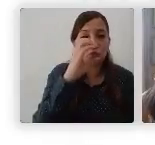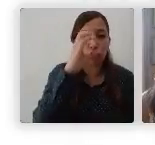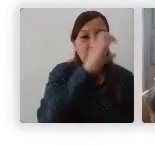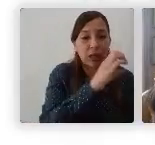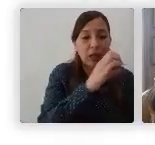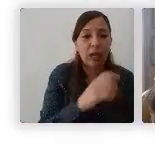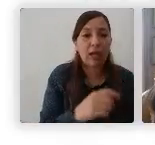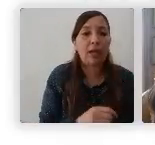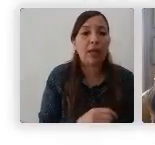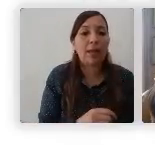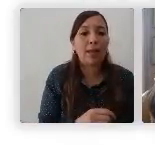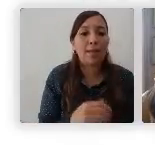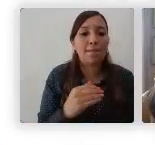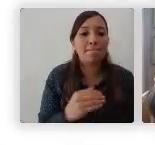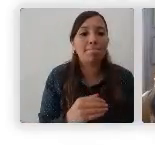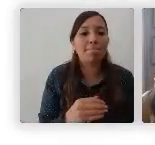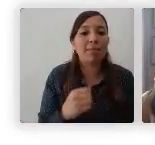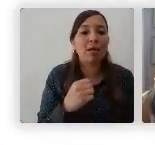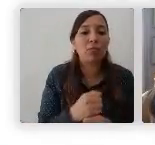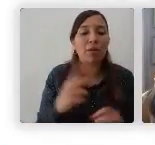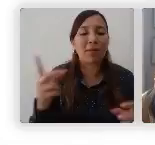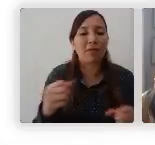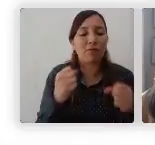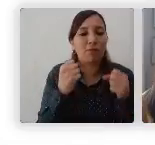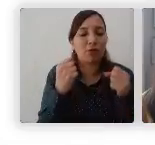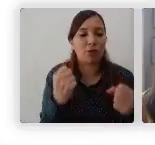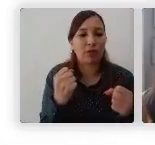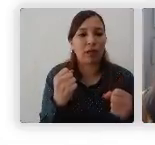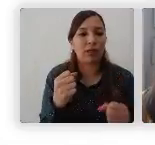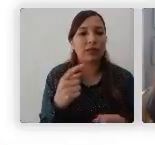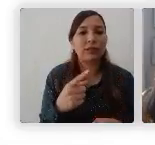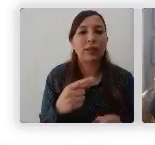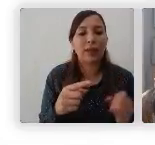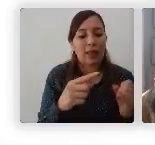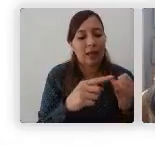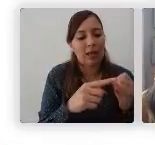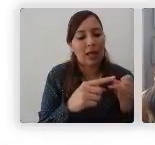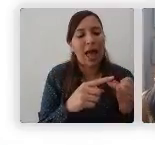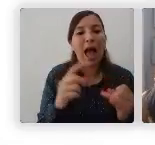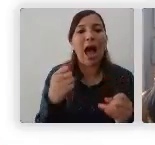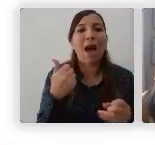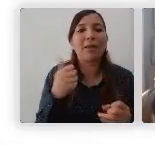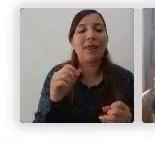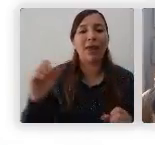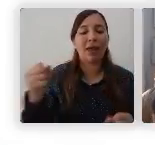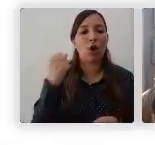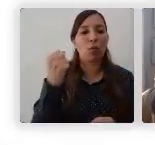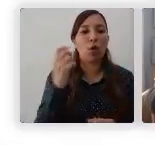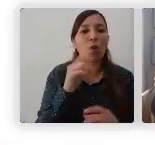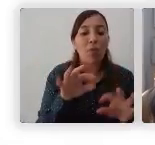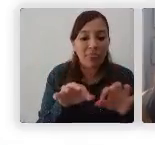producción entonces tenemos que fortalecer brindar las herramientas habilidades gerenciales habilidades digitales